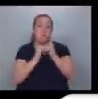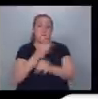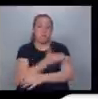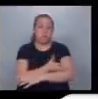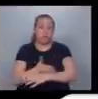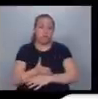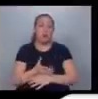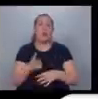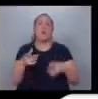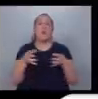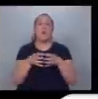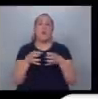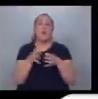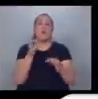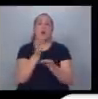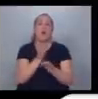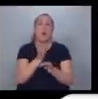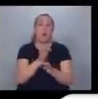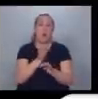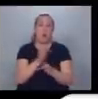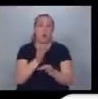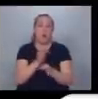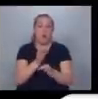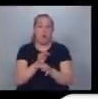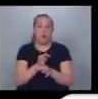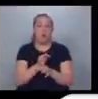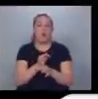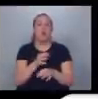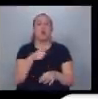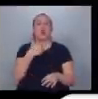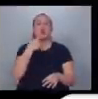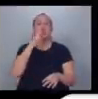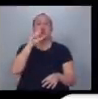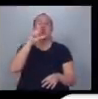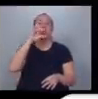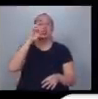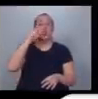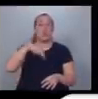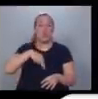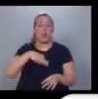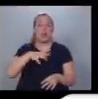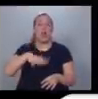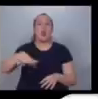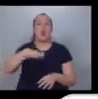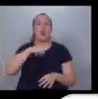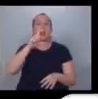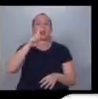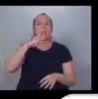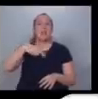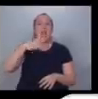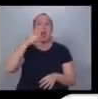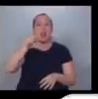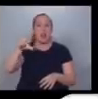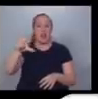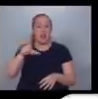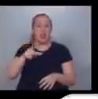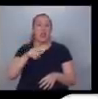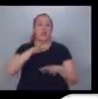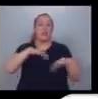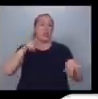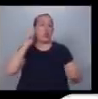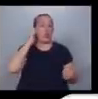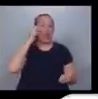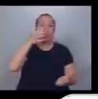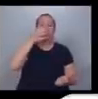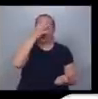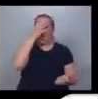un contingente de la escuela Vecilario Roldán de la localidad de Canals. Son chicos de 12, 13 y